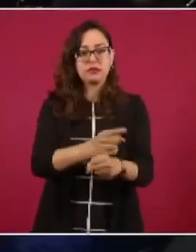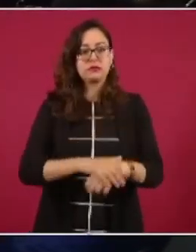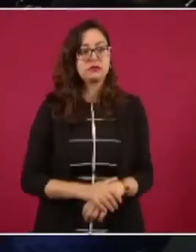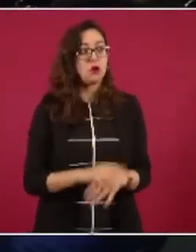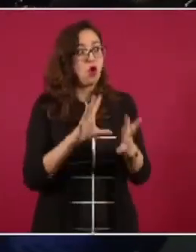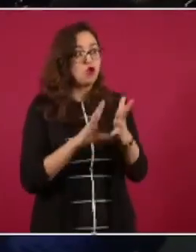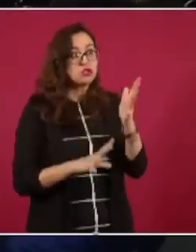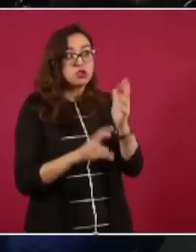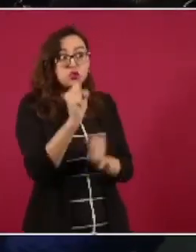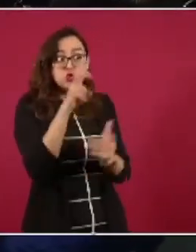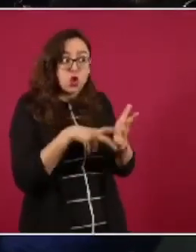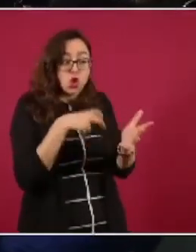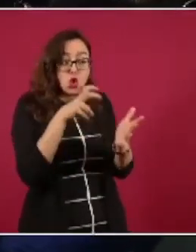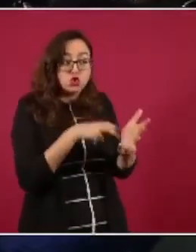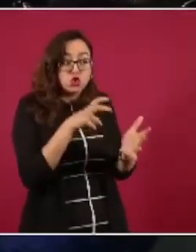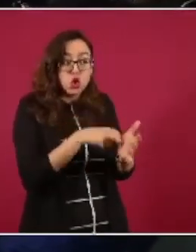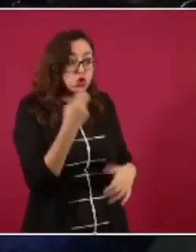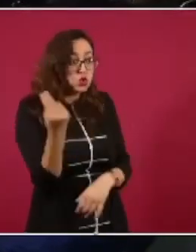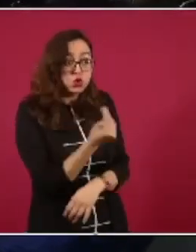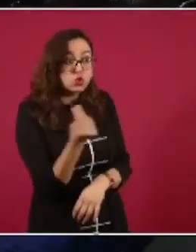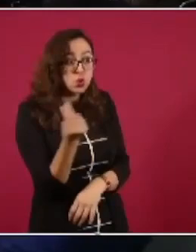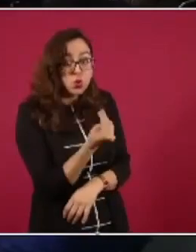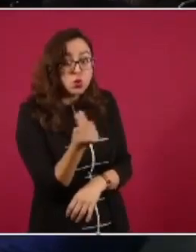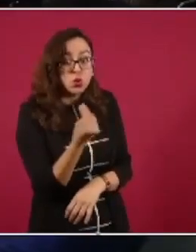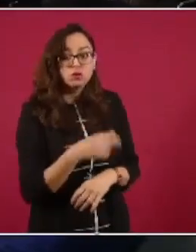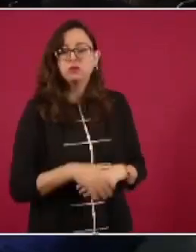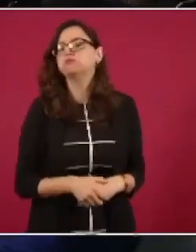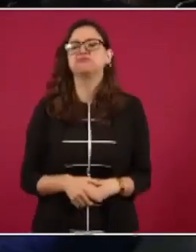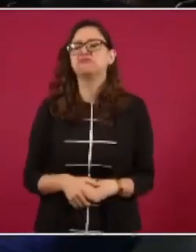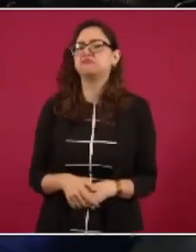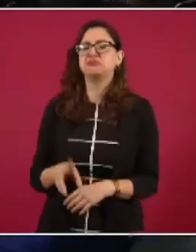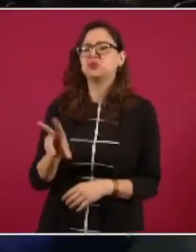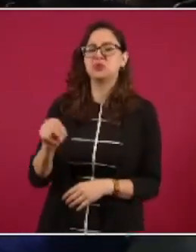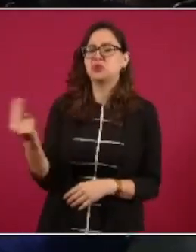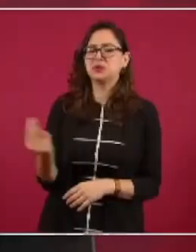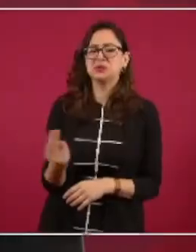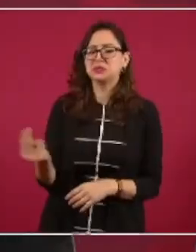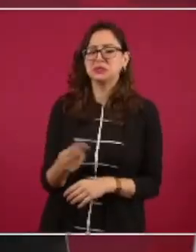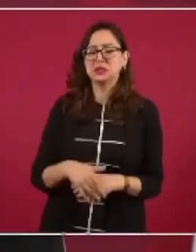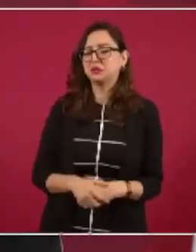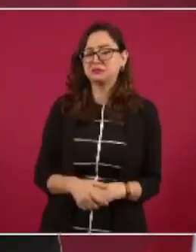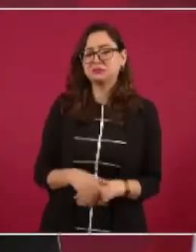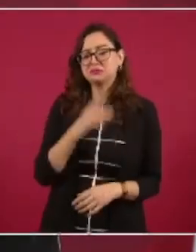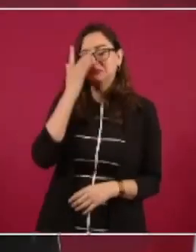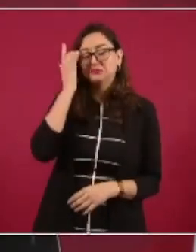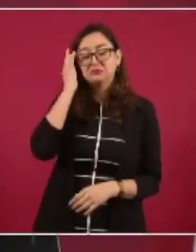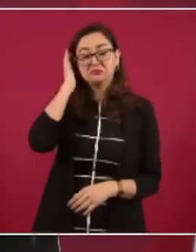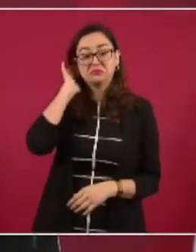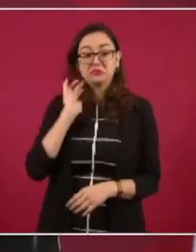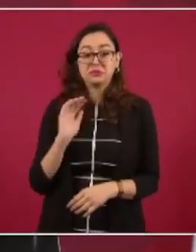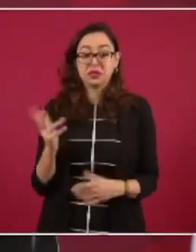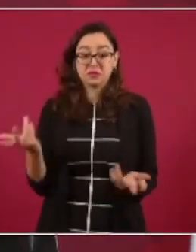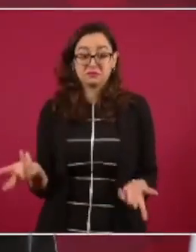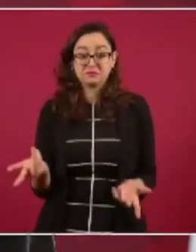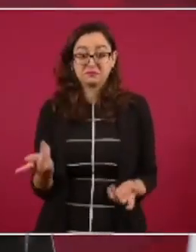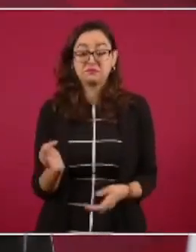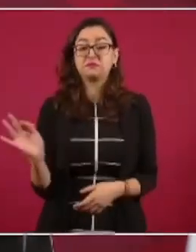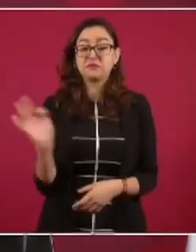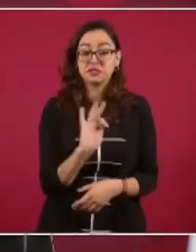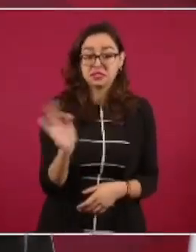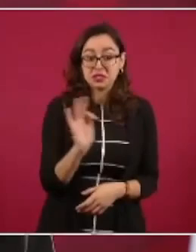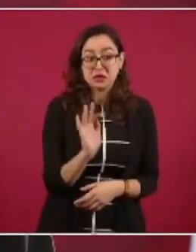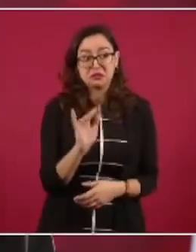una reforma constitucional? No. No. Y si es así, lo tendría que resolver la